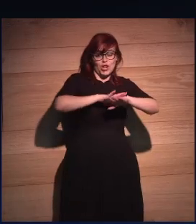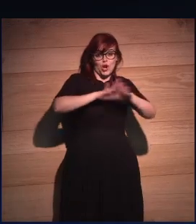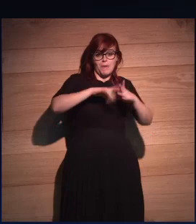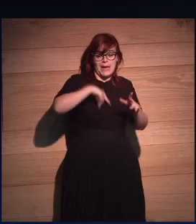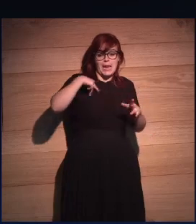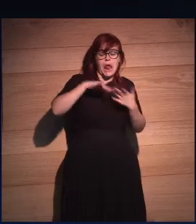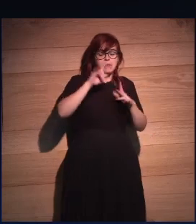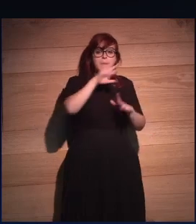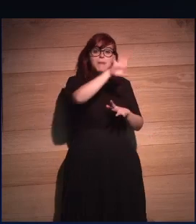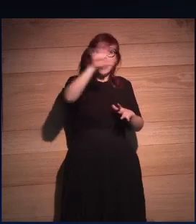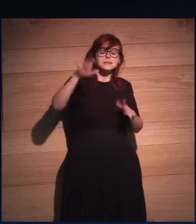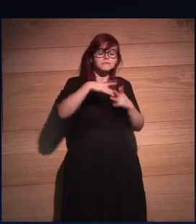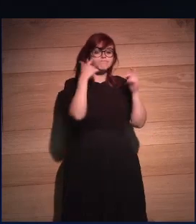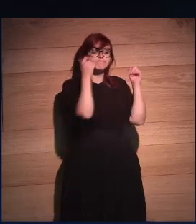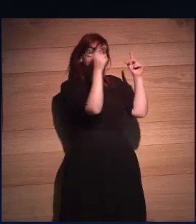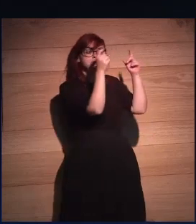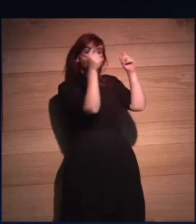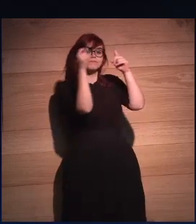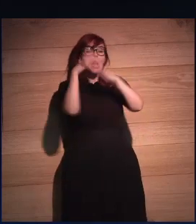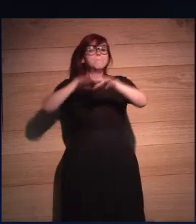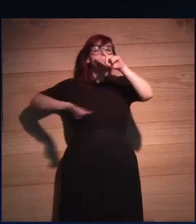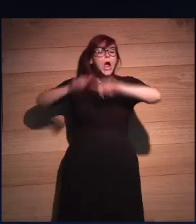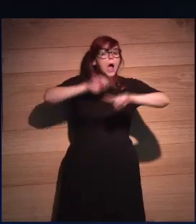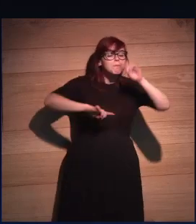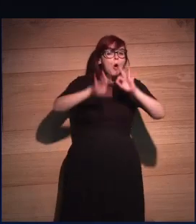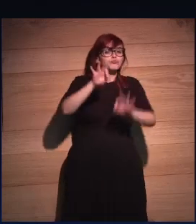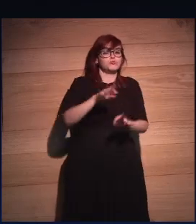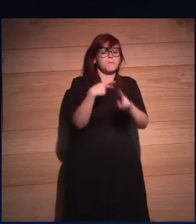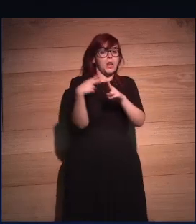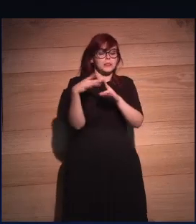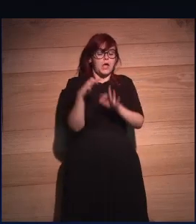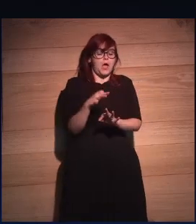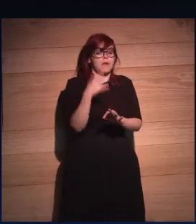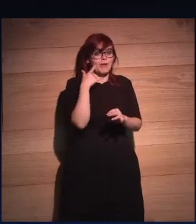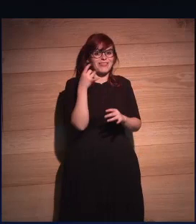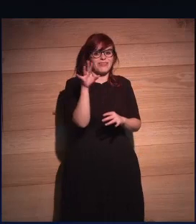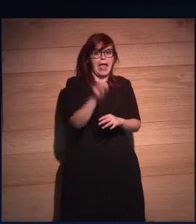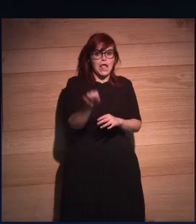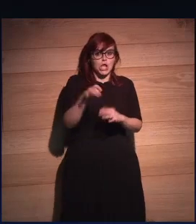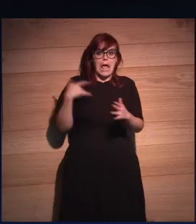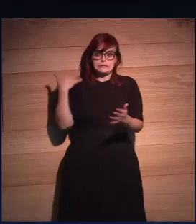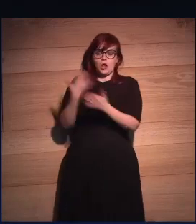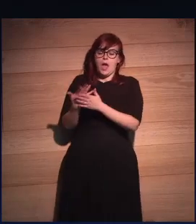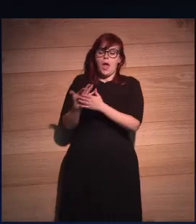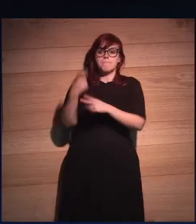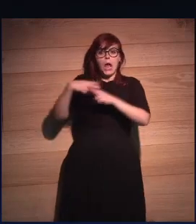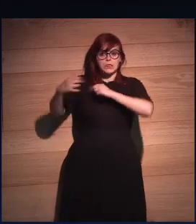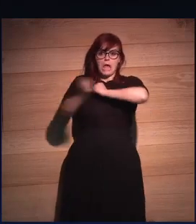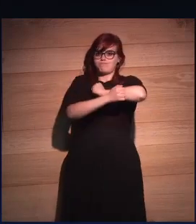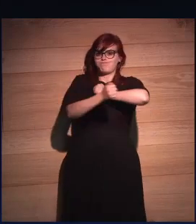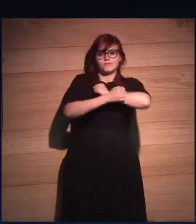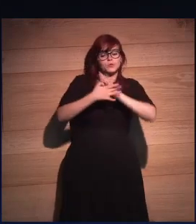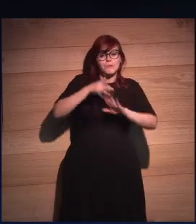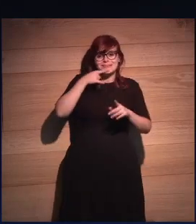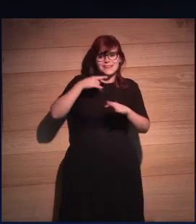gobiernos generales en los países se encuentran con el problema de que en una política, bueno, después de 15 años de políticas de austeridad, en lo que la inversión